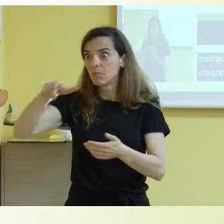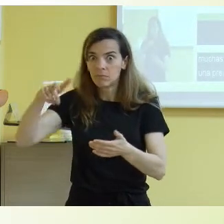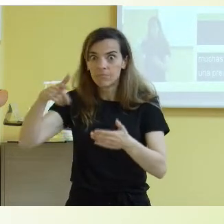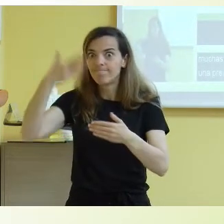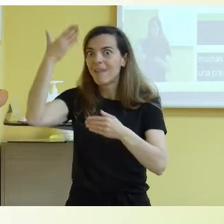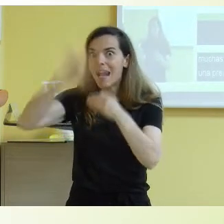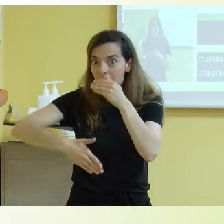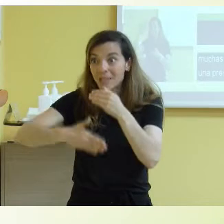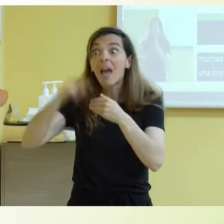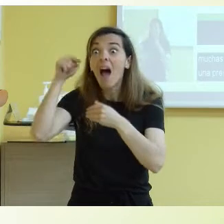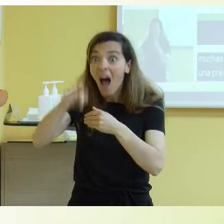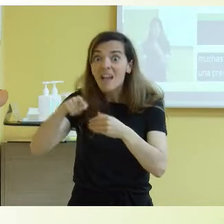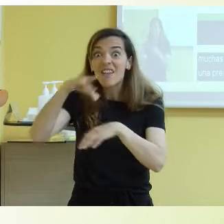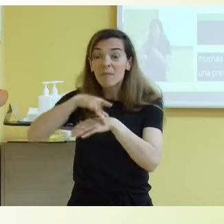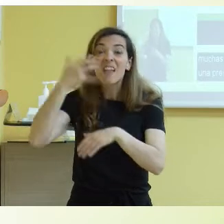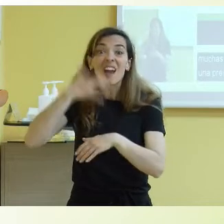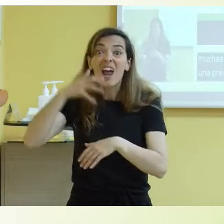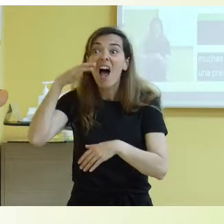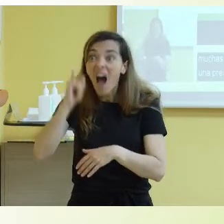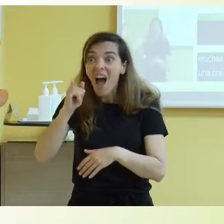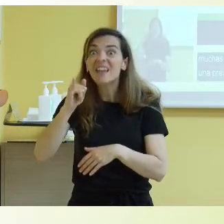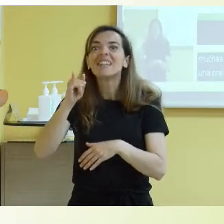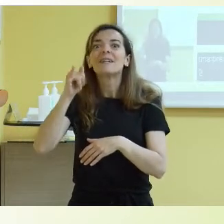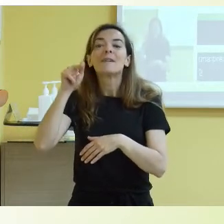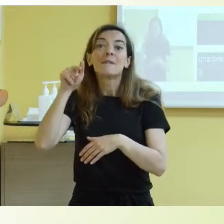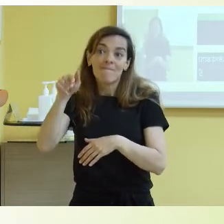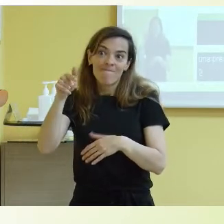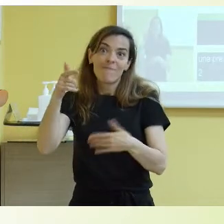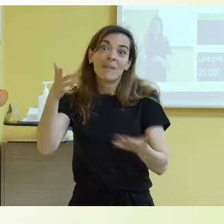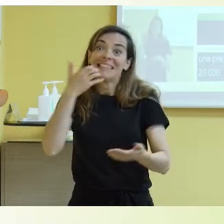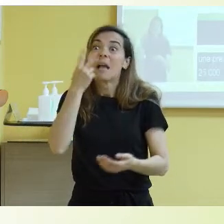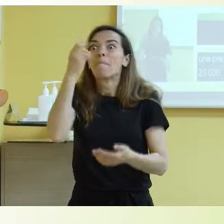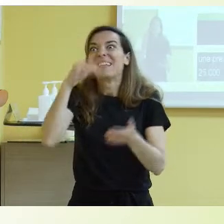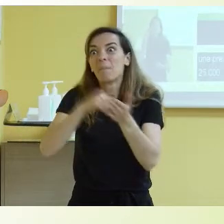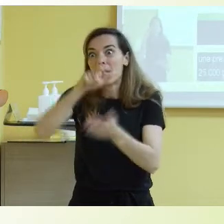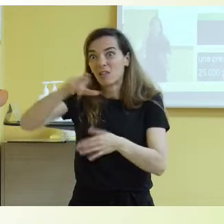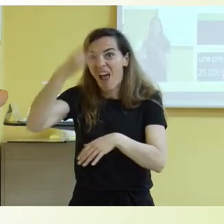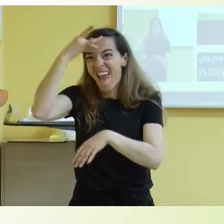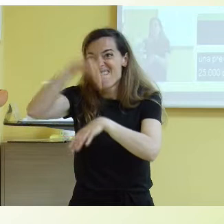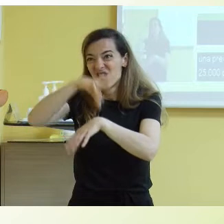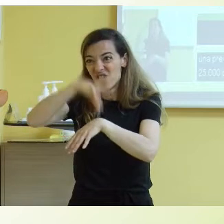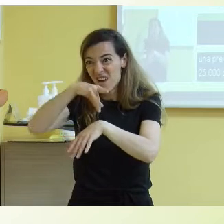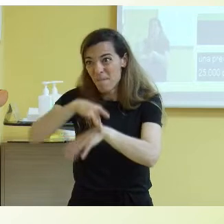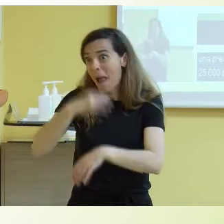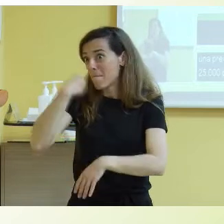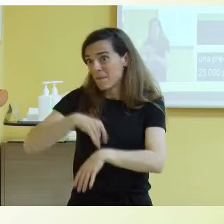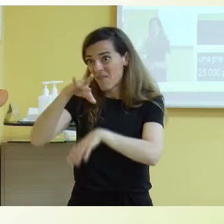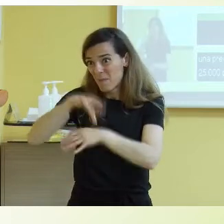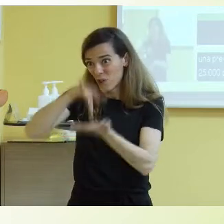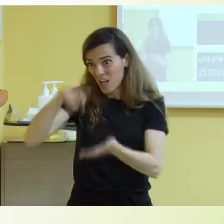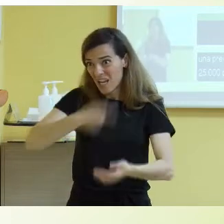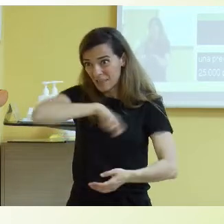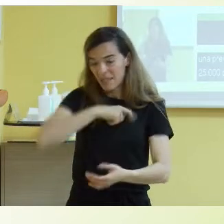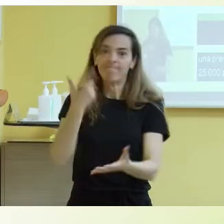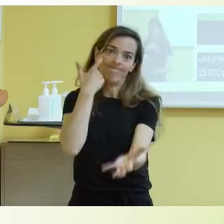de tener una enfermedad rara en España y estar en el límite de la definición. Pues hombre, si hay 20.000 enfermos con la misma patología en España, se